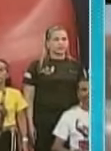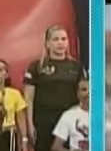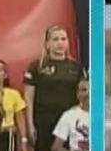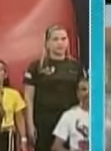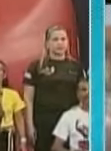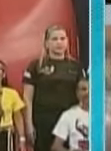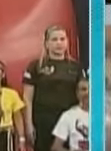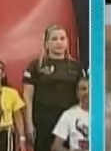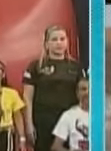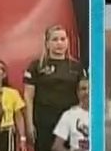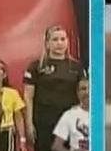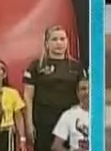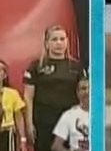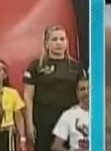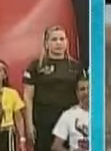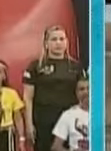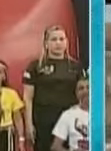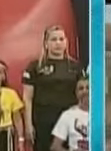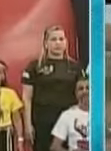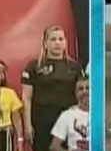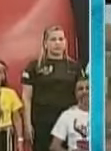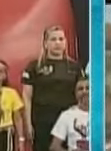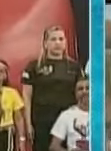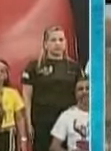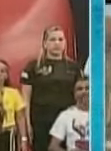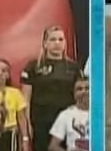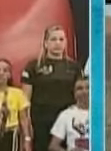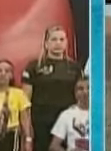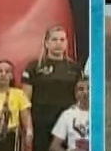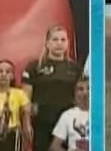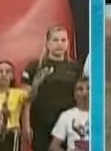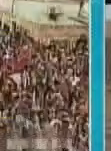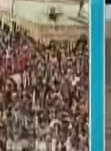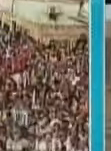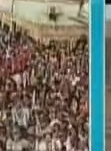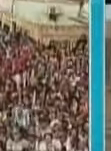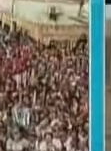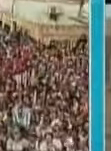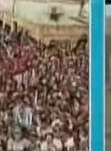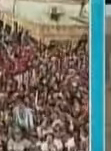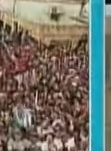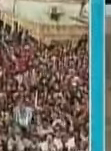el pueblo y se arme una guerra civil en este país?